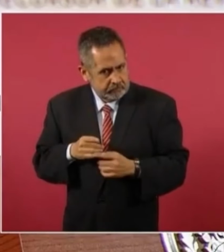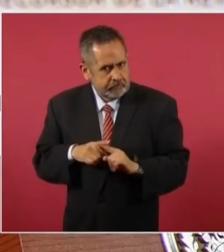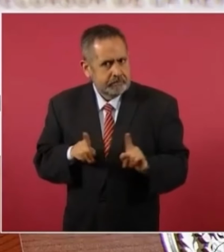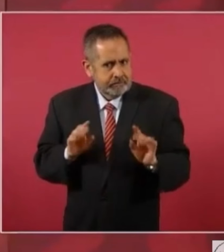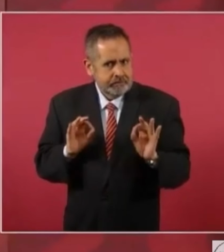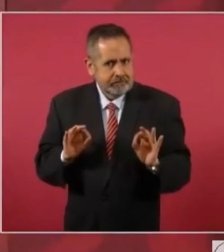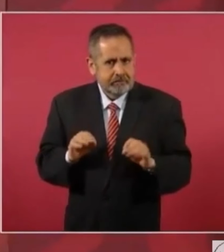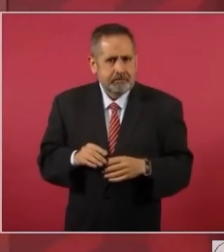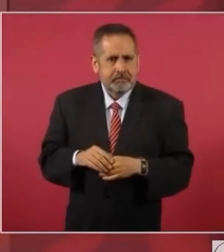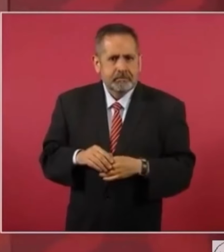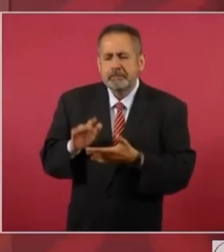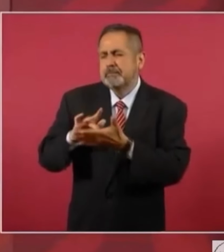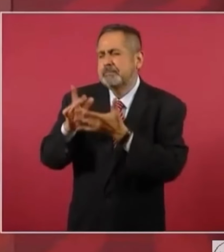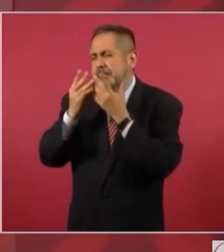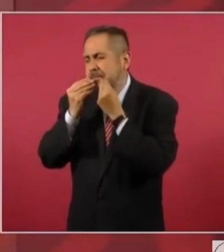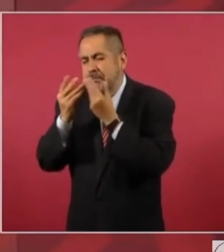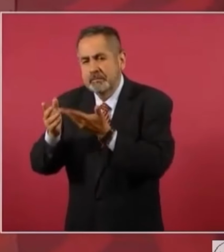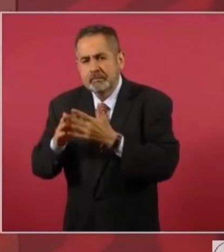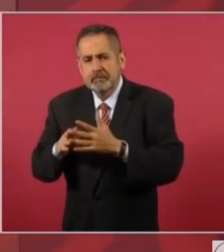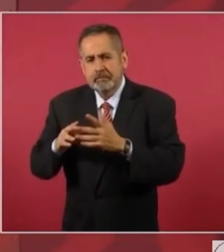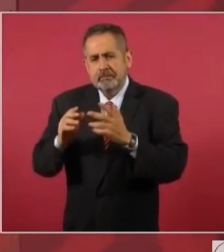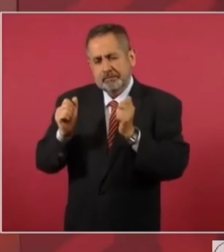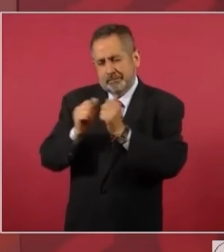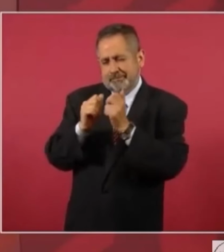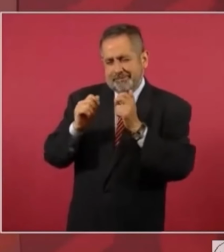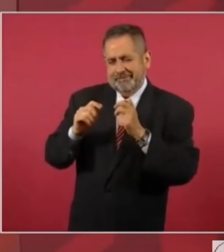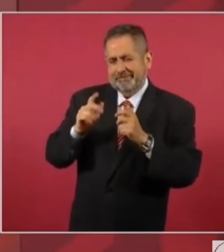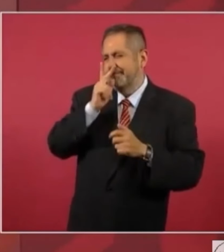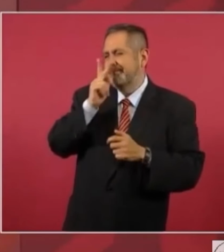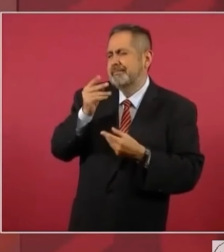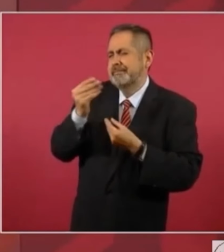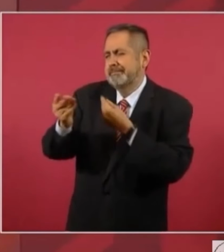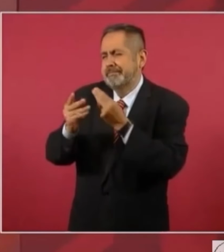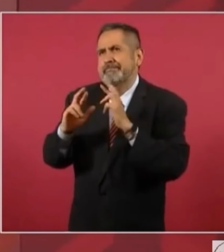Y a otras cosas que no puedo decir, porque son religiosas, pero